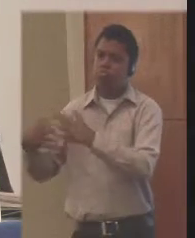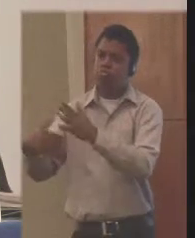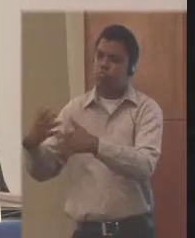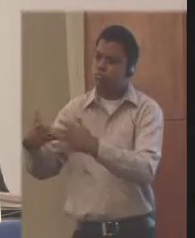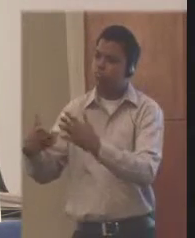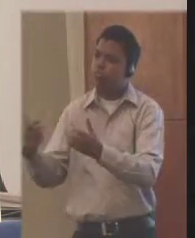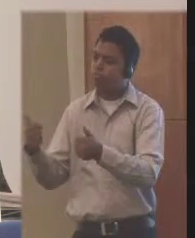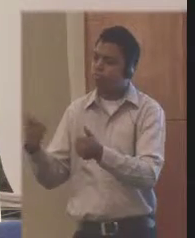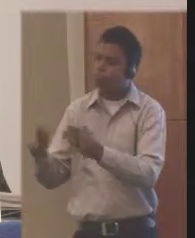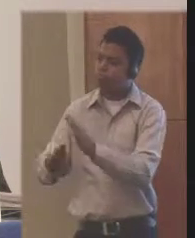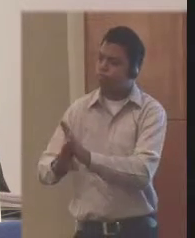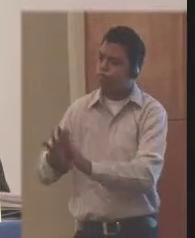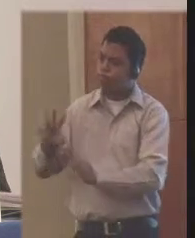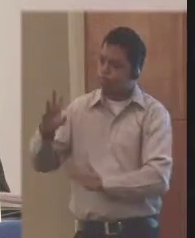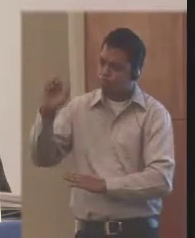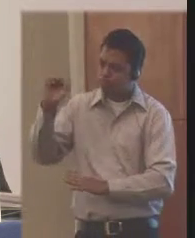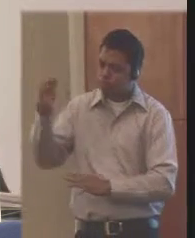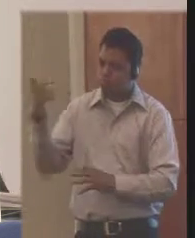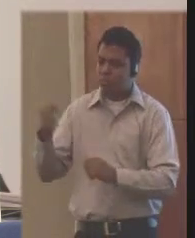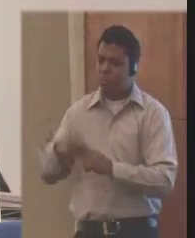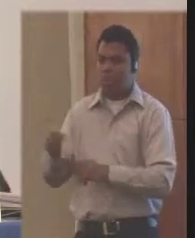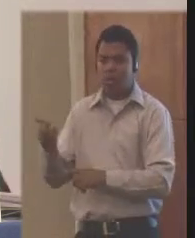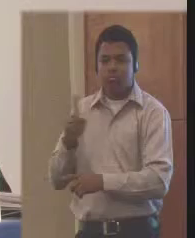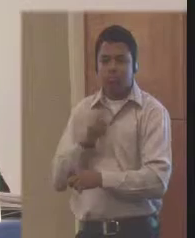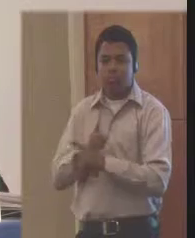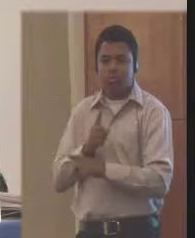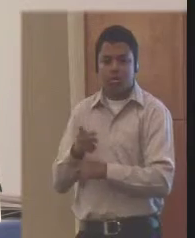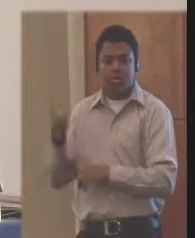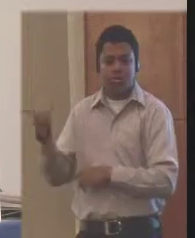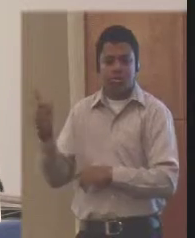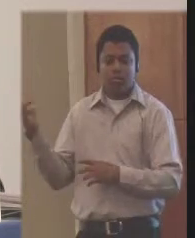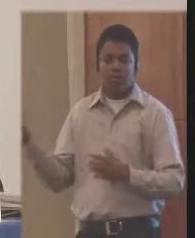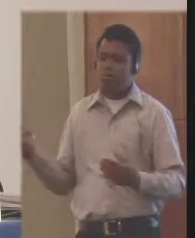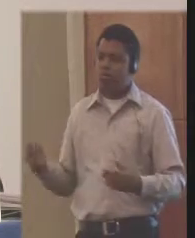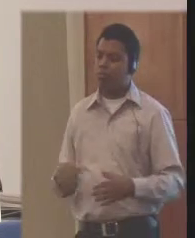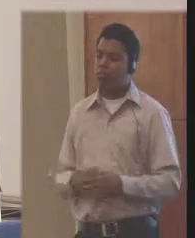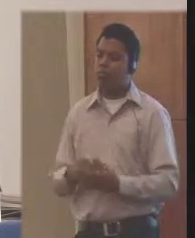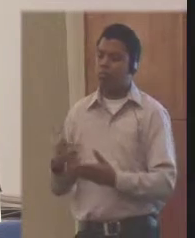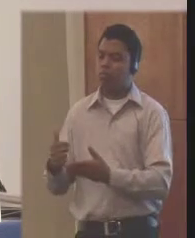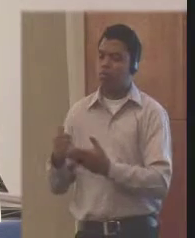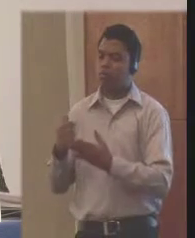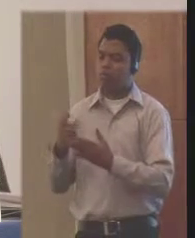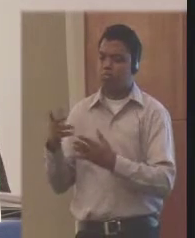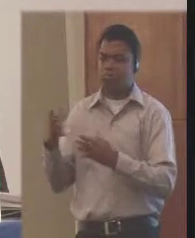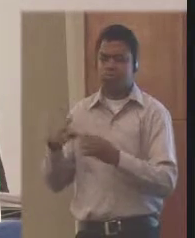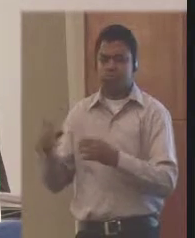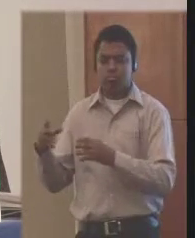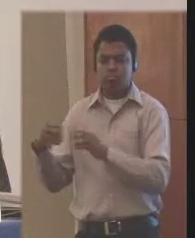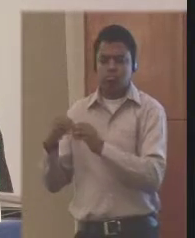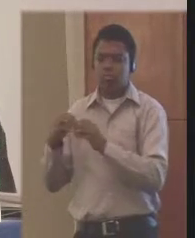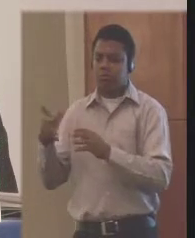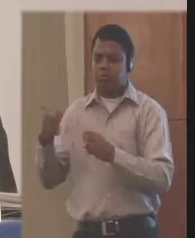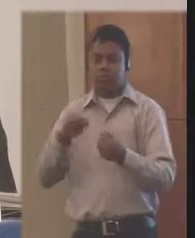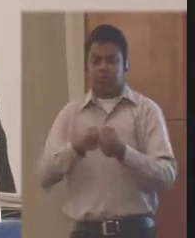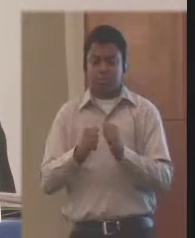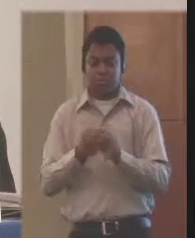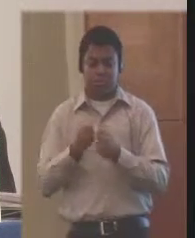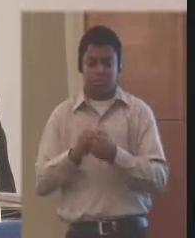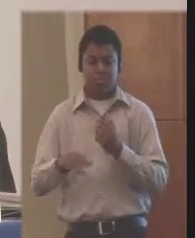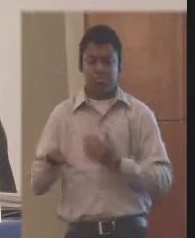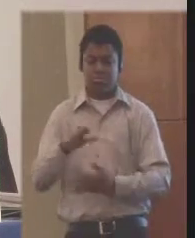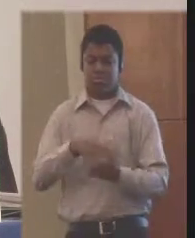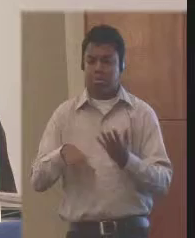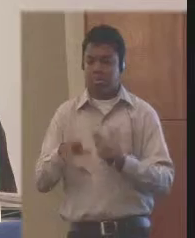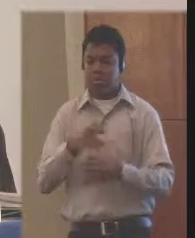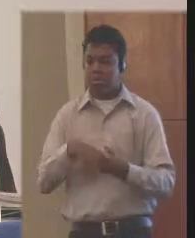y puntuales para ver lo que puede generarse cuando hay un problema que desencadena una serie de fenómenos